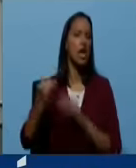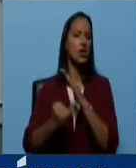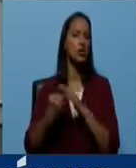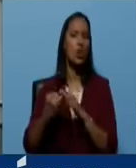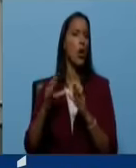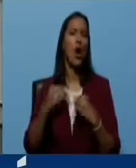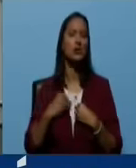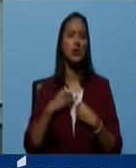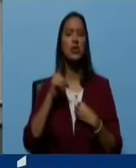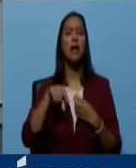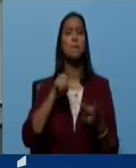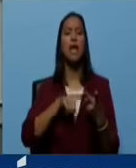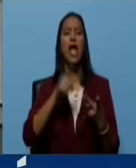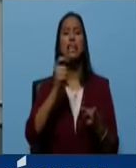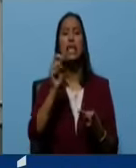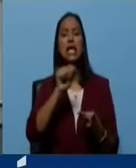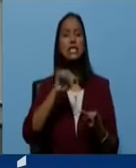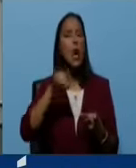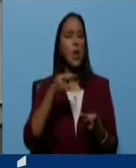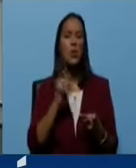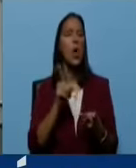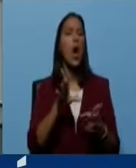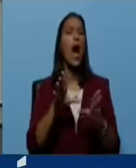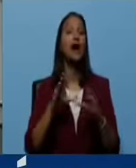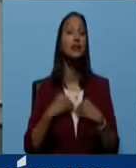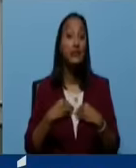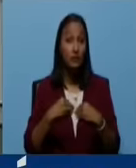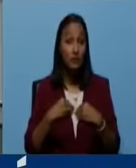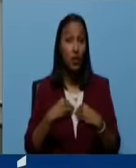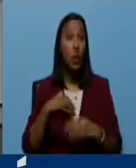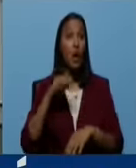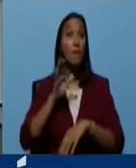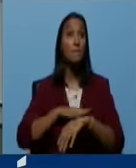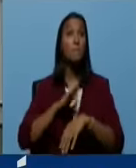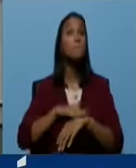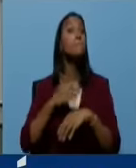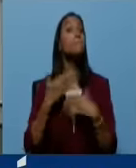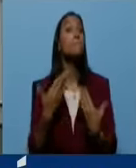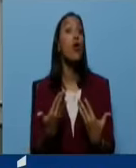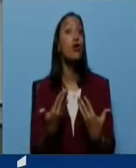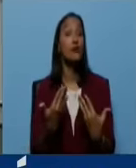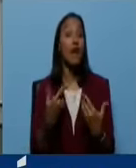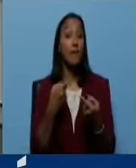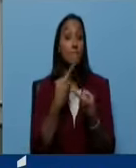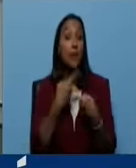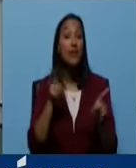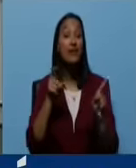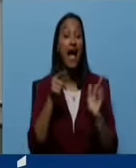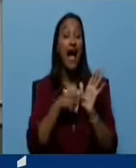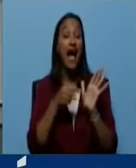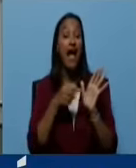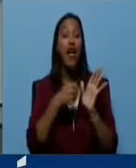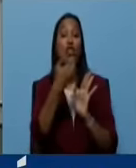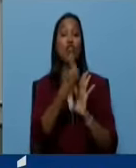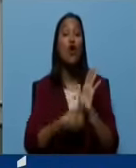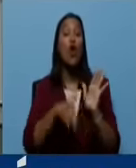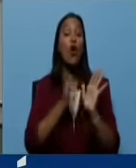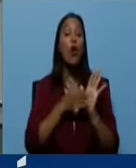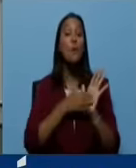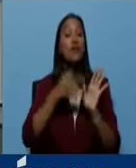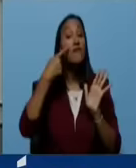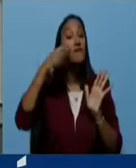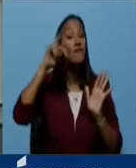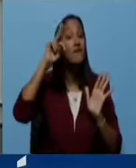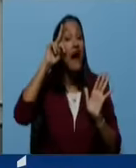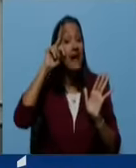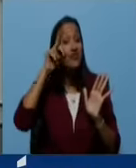él se hizo responsable de las acciones de publicar documentos falsos, forjados, en una página web llamada